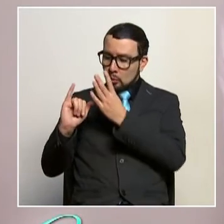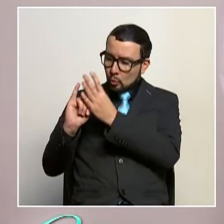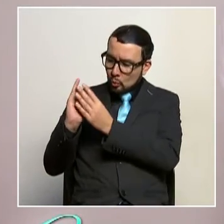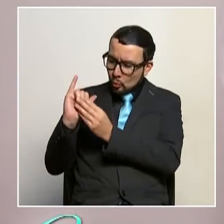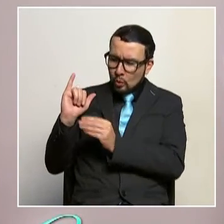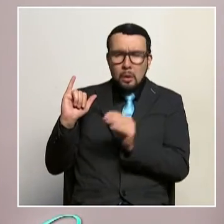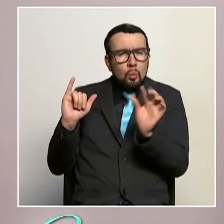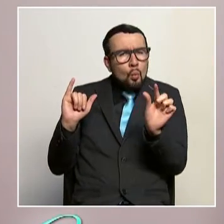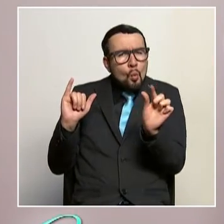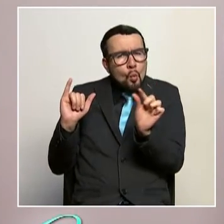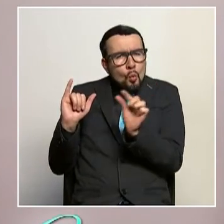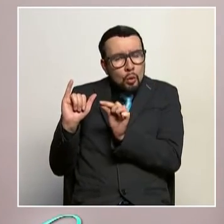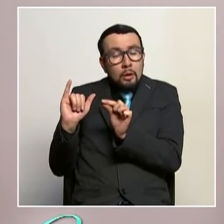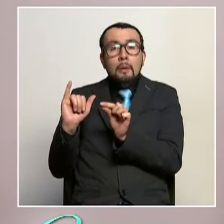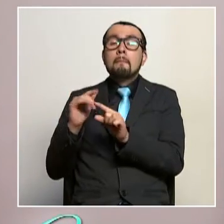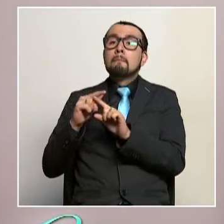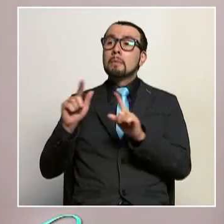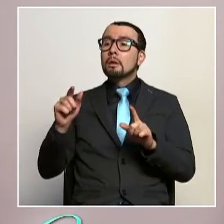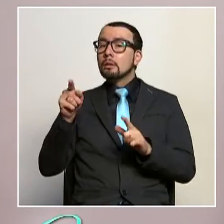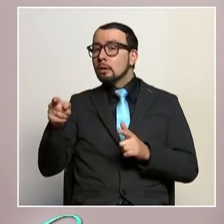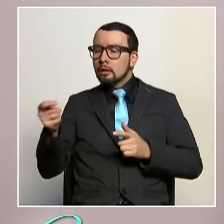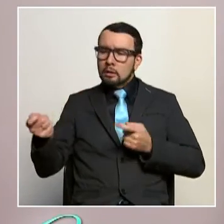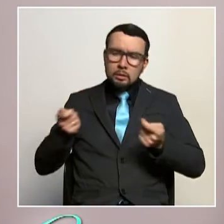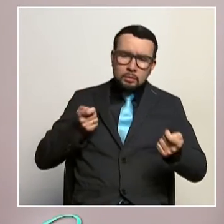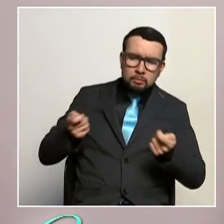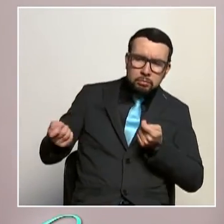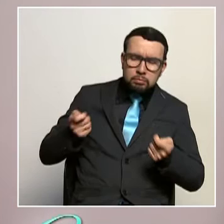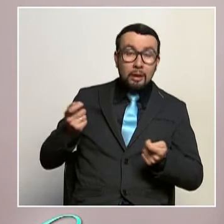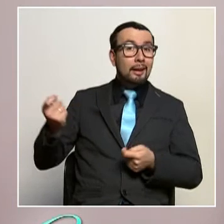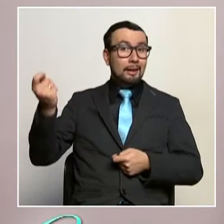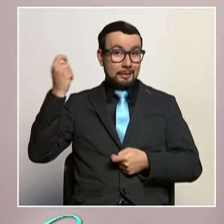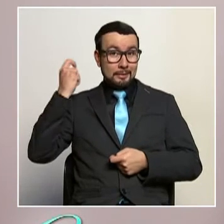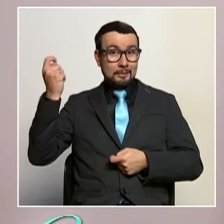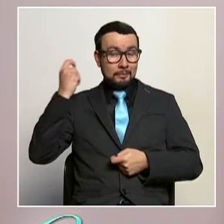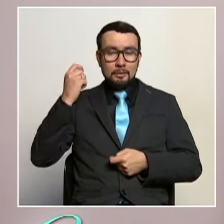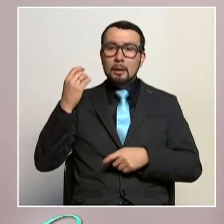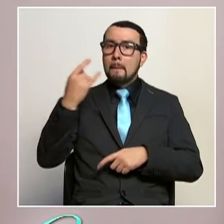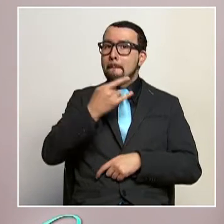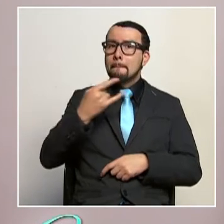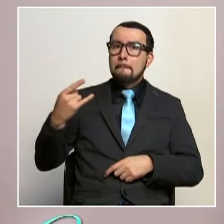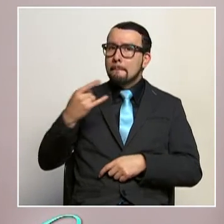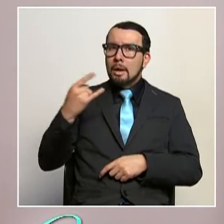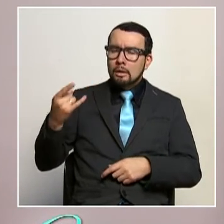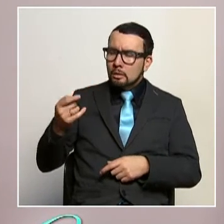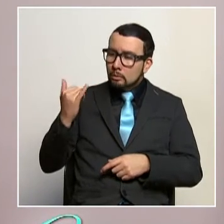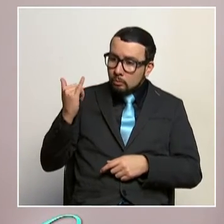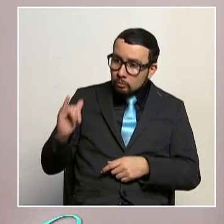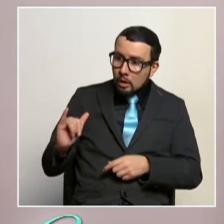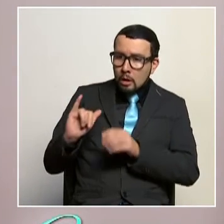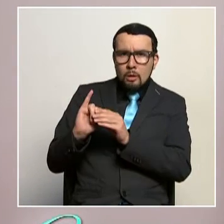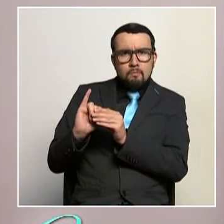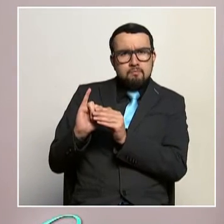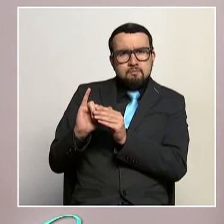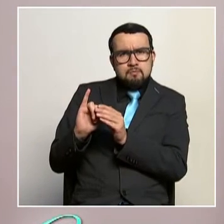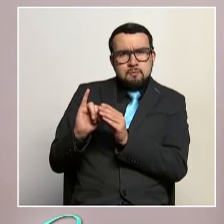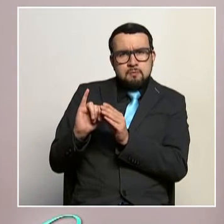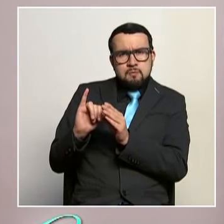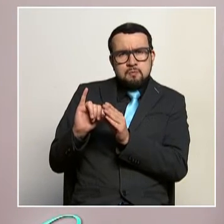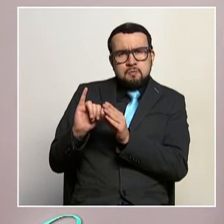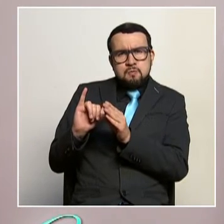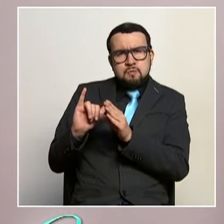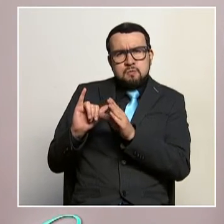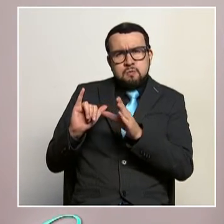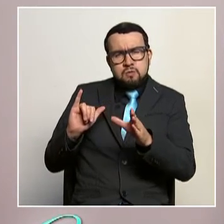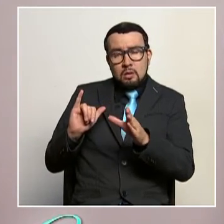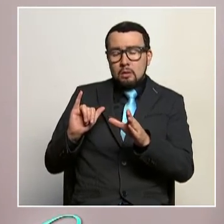4 milímetros, y en el control ahora de marzo hubo un engrosamiento totalmente